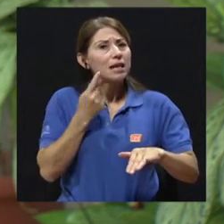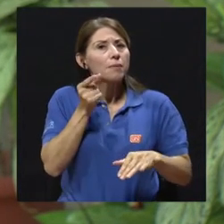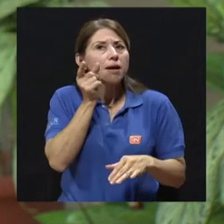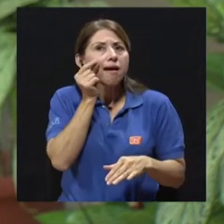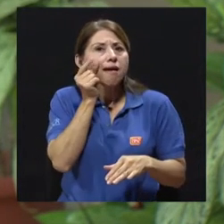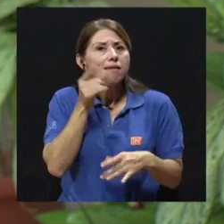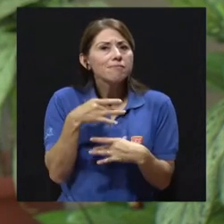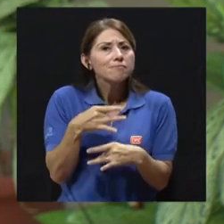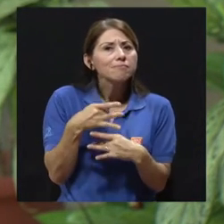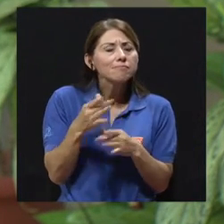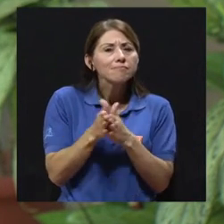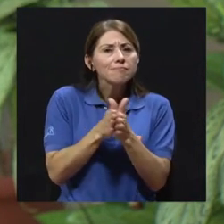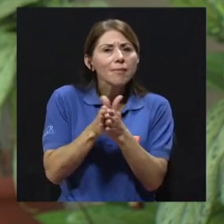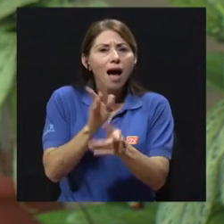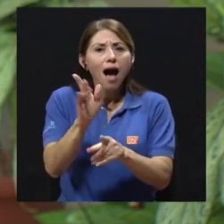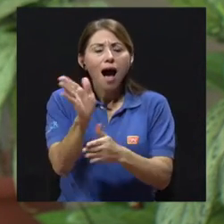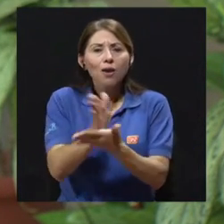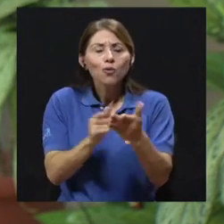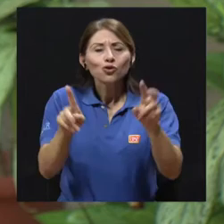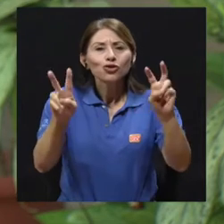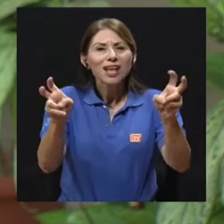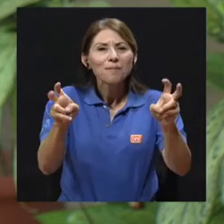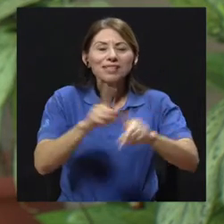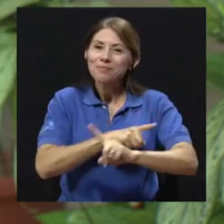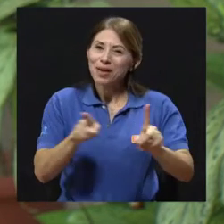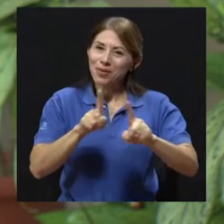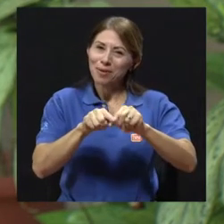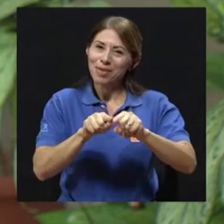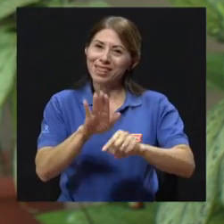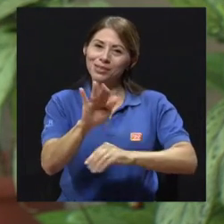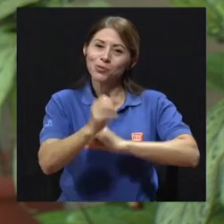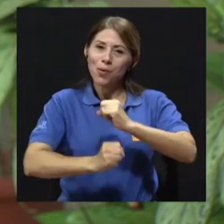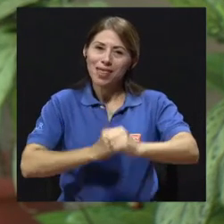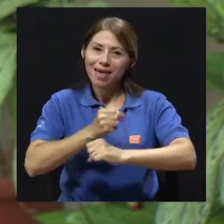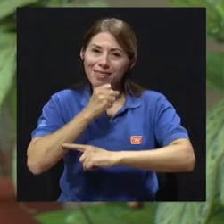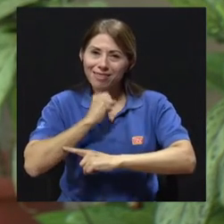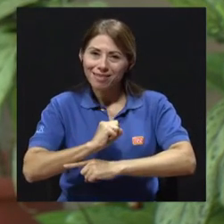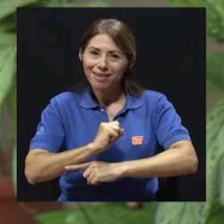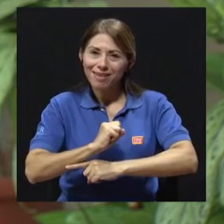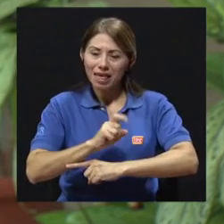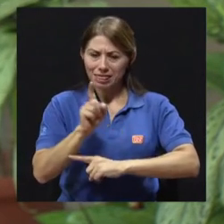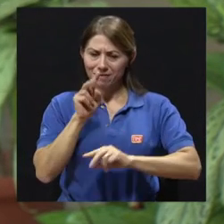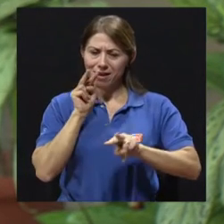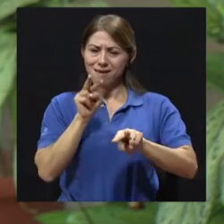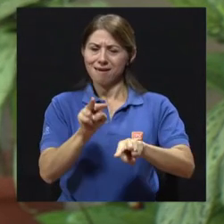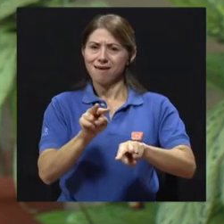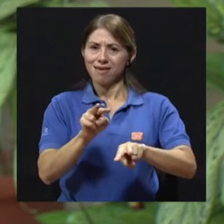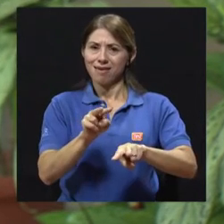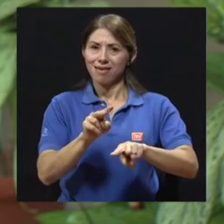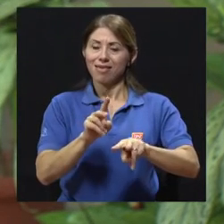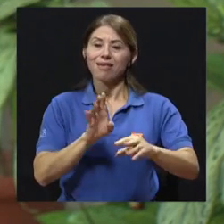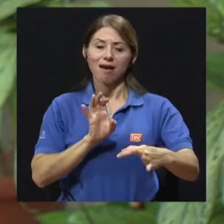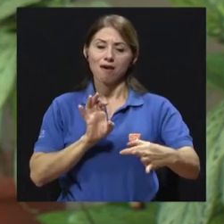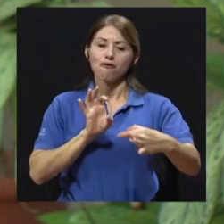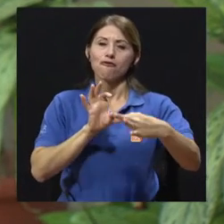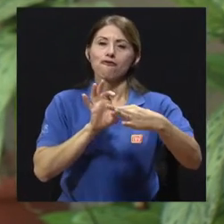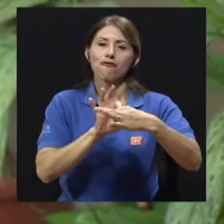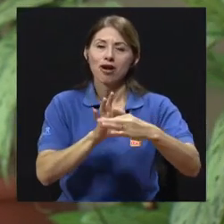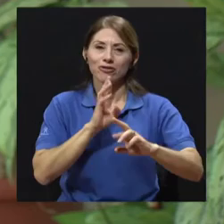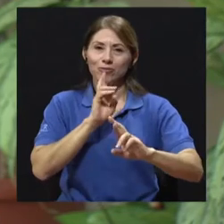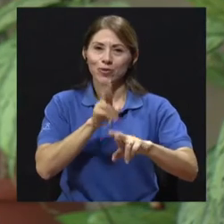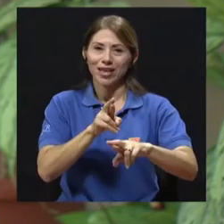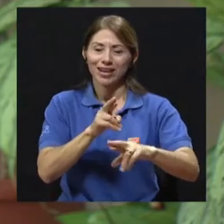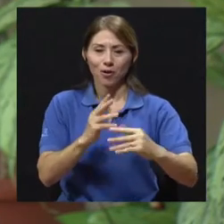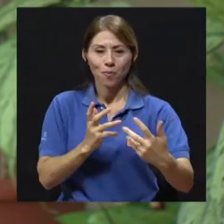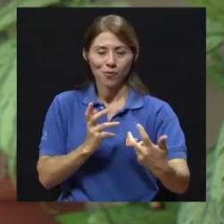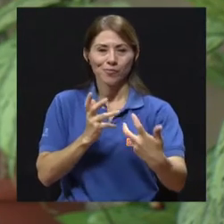desarrollo. Entonces sí es importante tomar en cuenta en qué edad se encuentra el niño o la niña y generar esa respuesta de acuerdo a ese